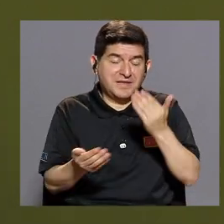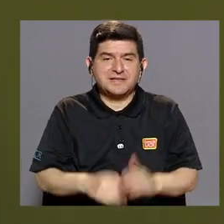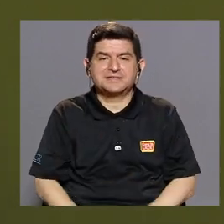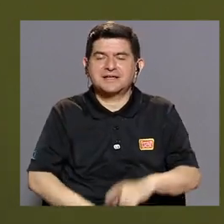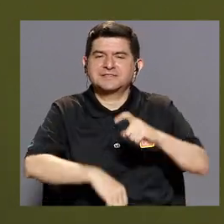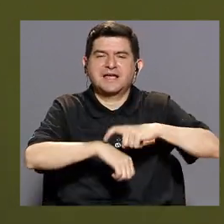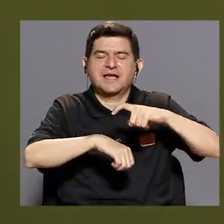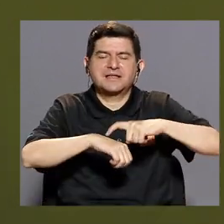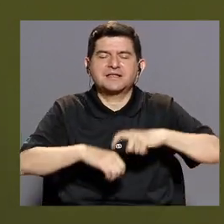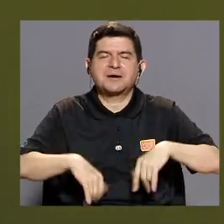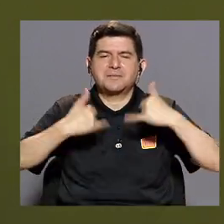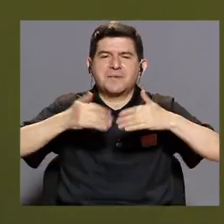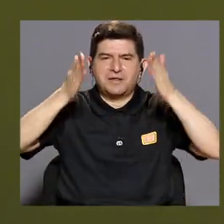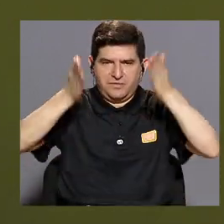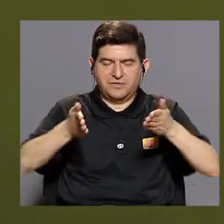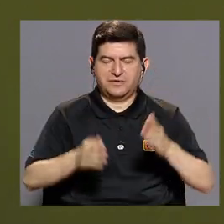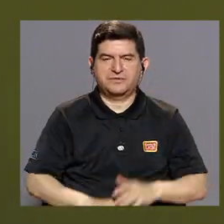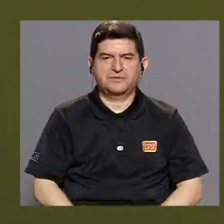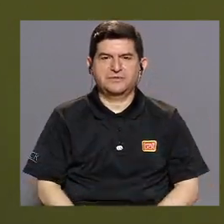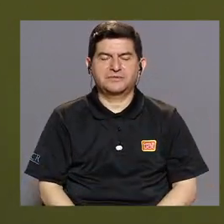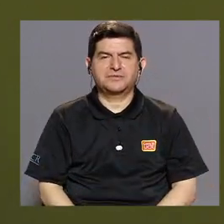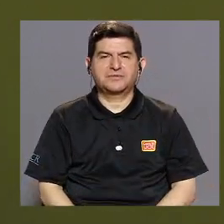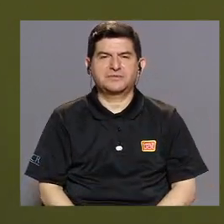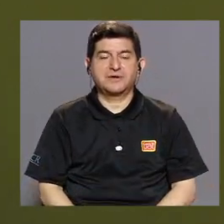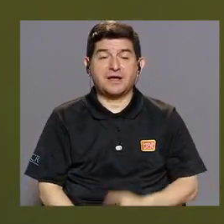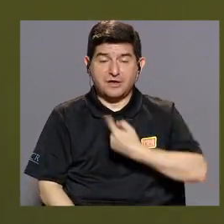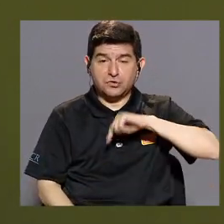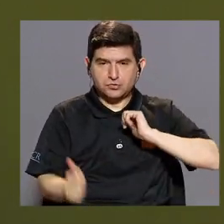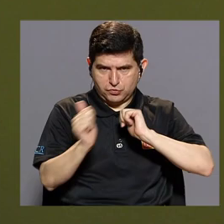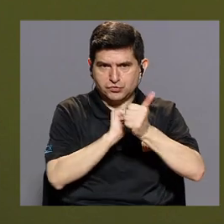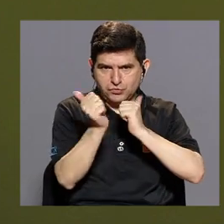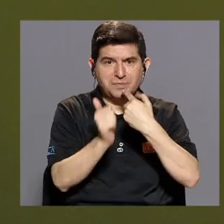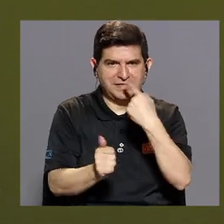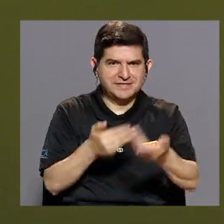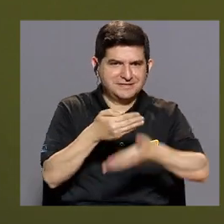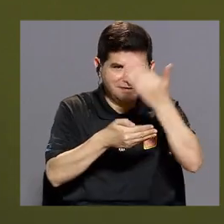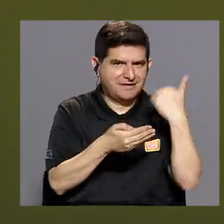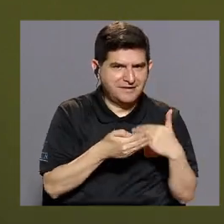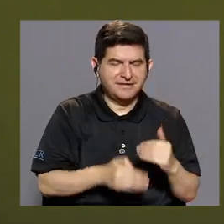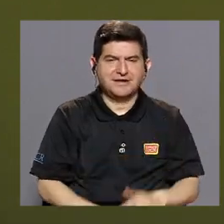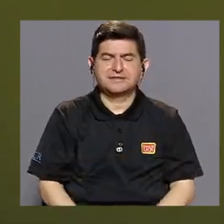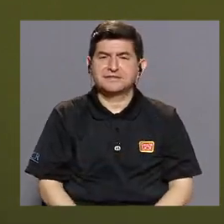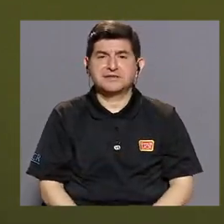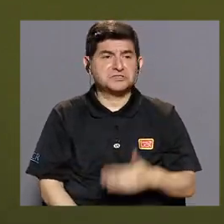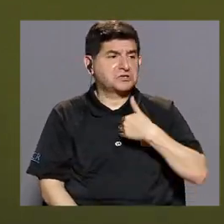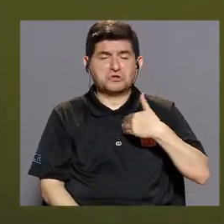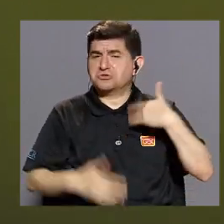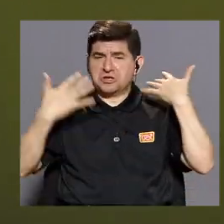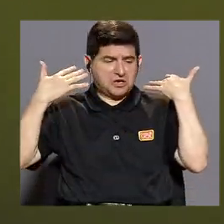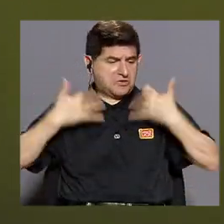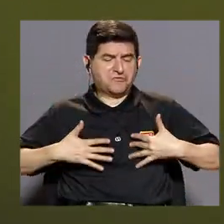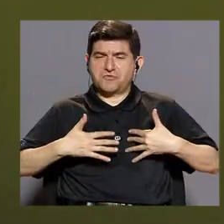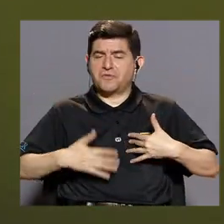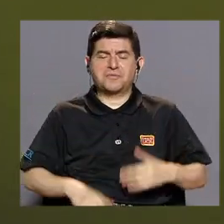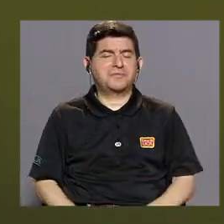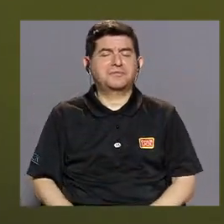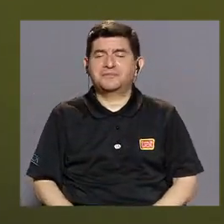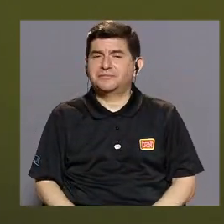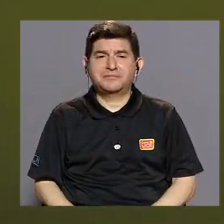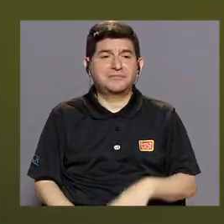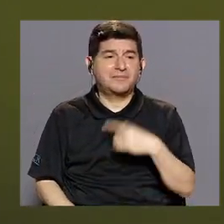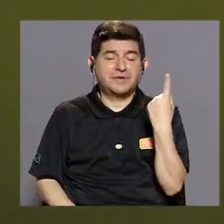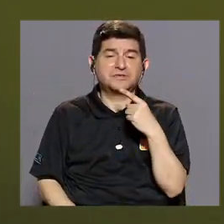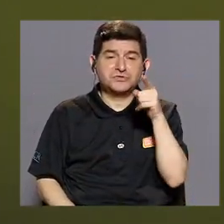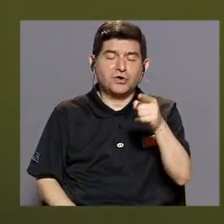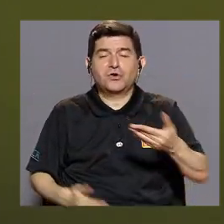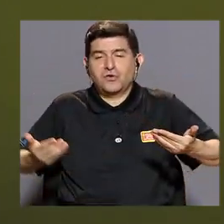en la etapa de jugadora. Sí, nos metimos a este torneo que le comentaba, no teníamos uniforme, solo íbamos